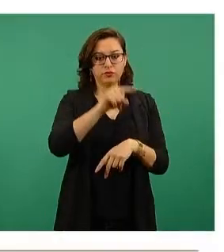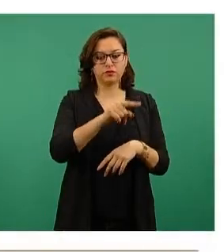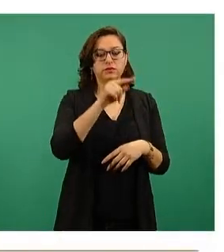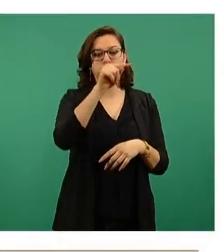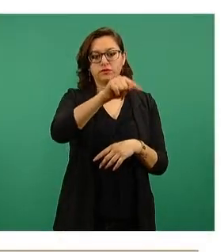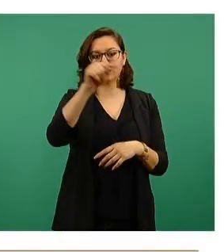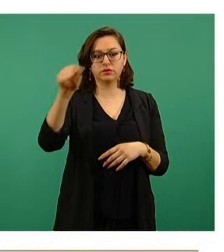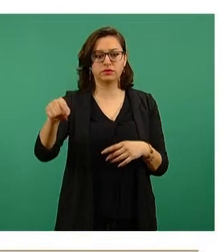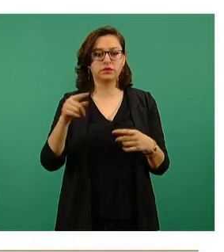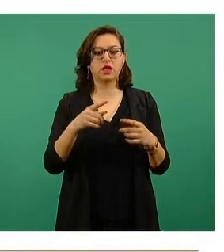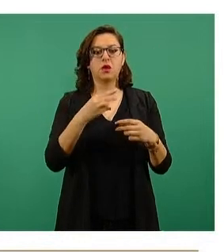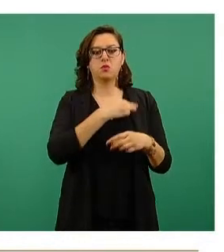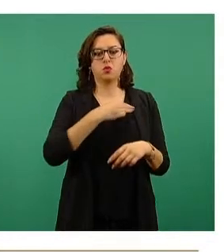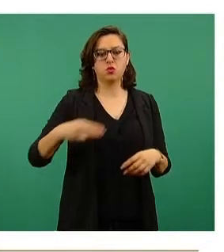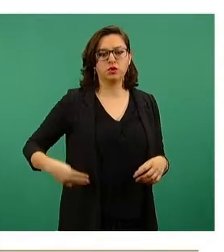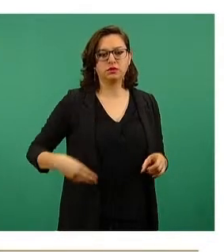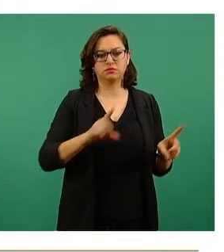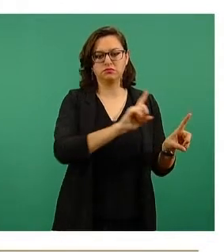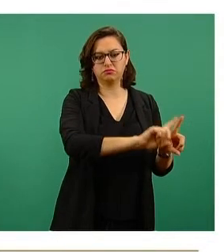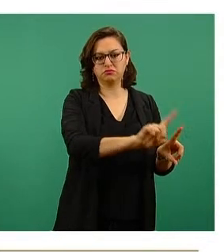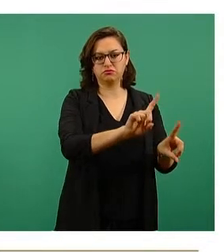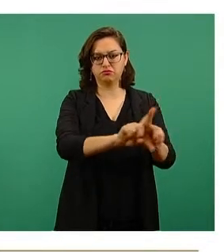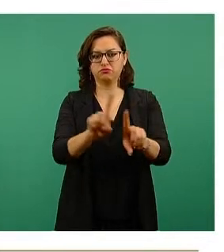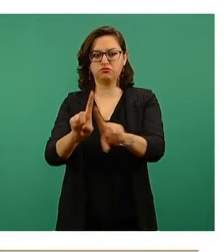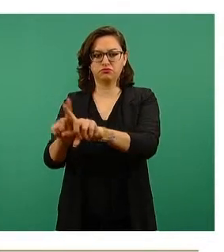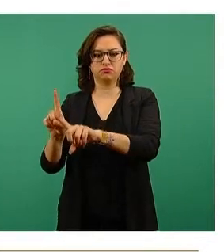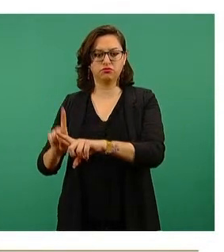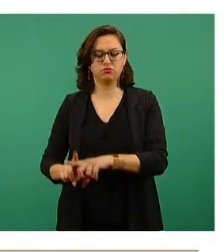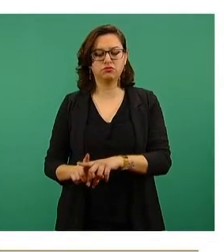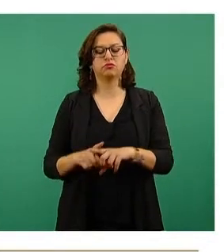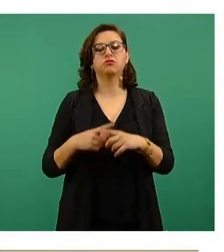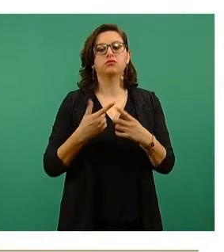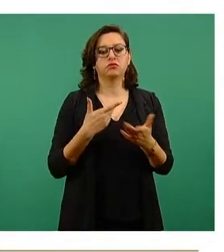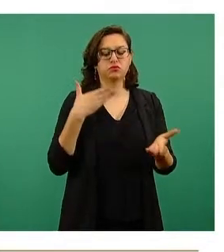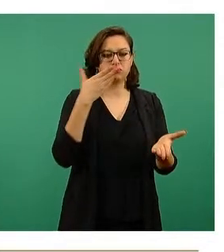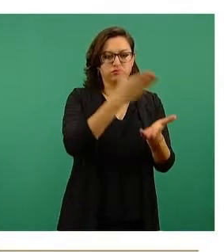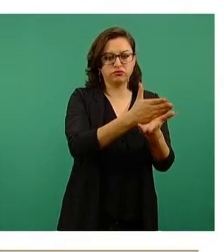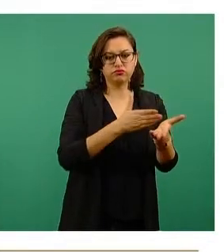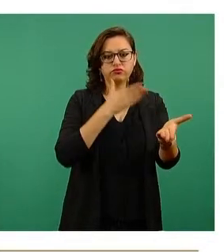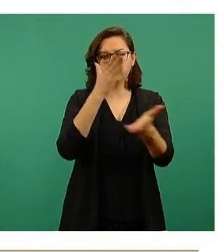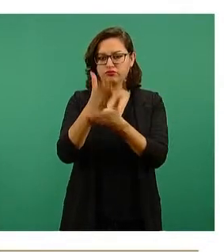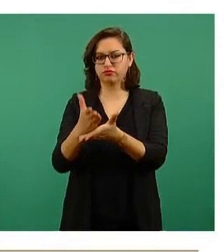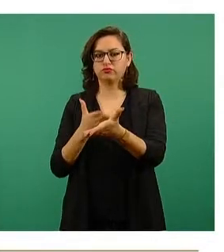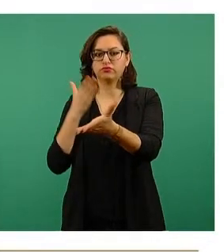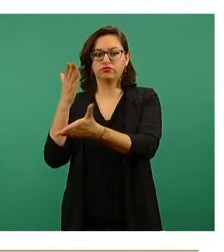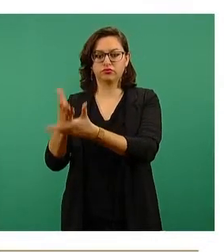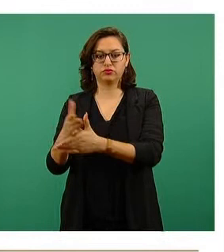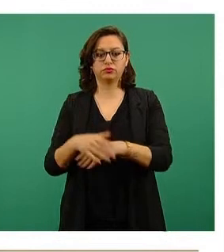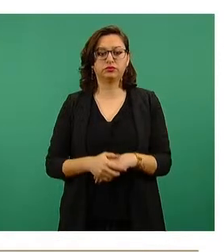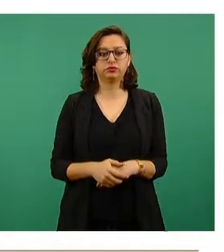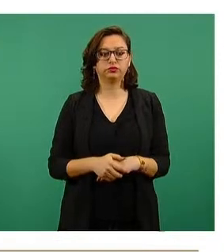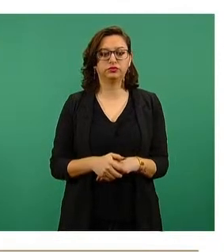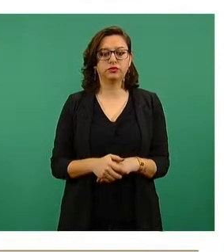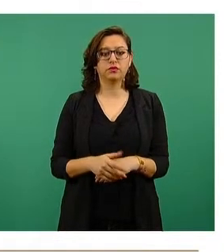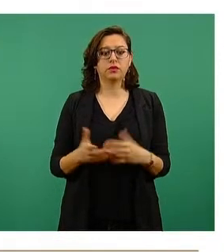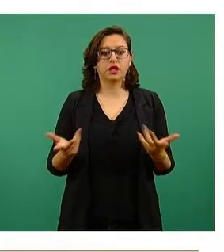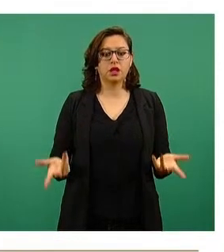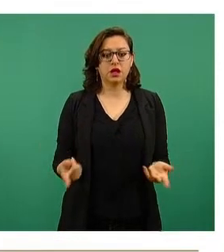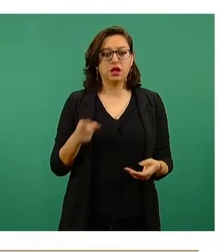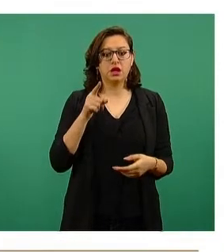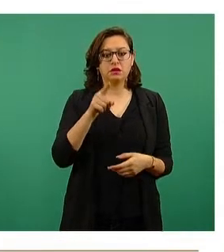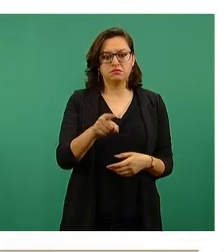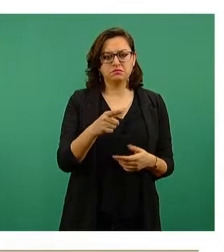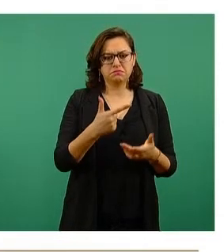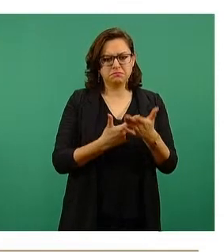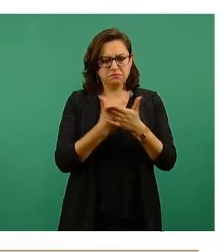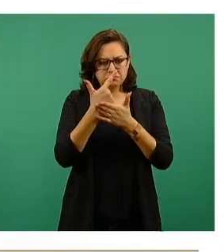Tala, Tlaquepaque, Guadalajara, Tlajocomulco de Zúñiga. En este último municipio, durante las pruebas de